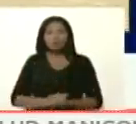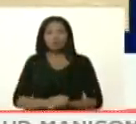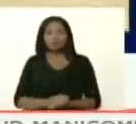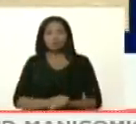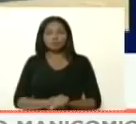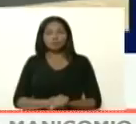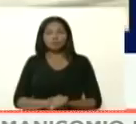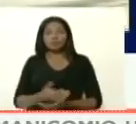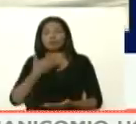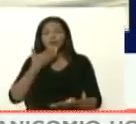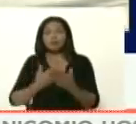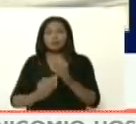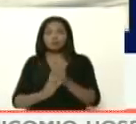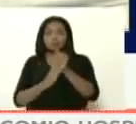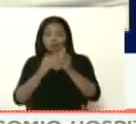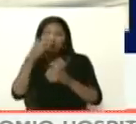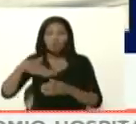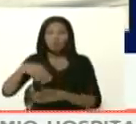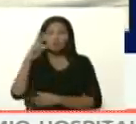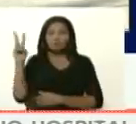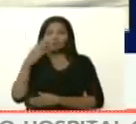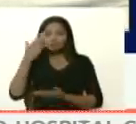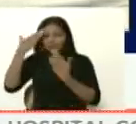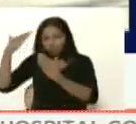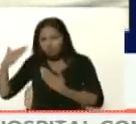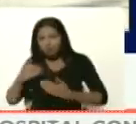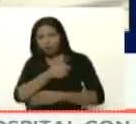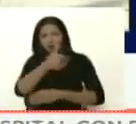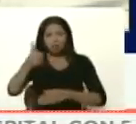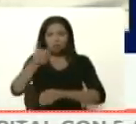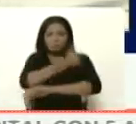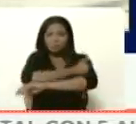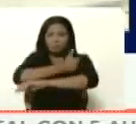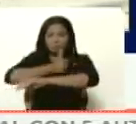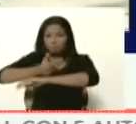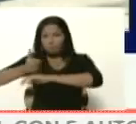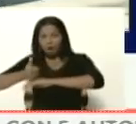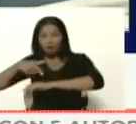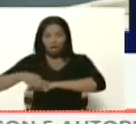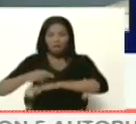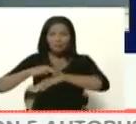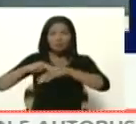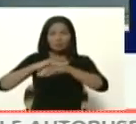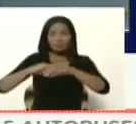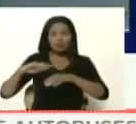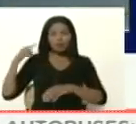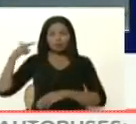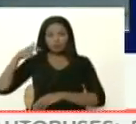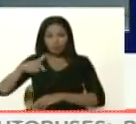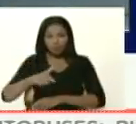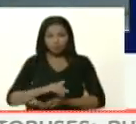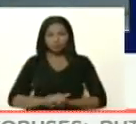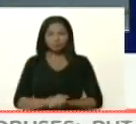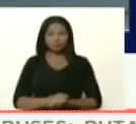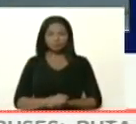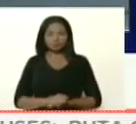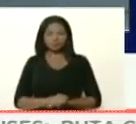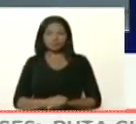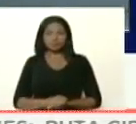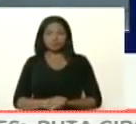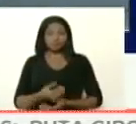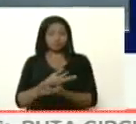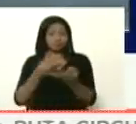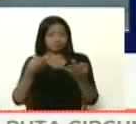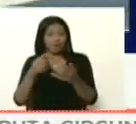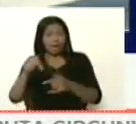gracias, mi comandante. Buenas tardes al pueblo de Venezuela y saludar a todas las autoridades del Ministerio del Poder Popular para el Transporte. Efectivamente, mi